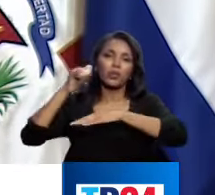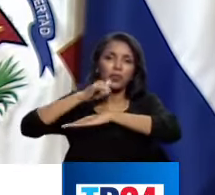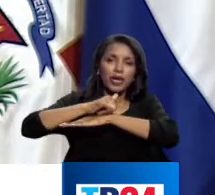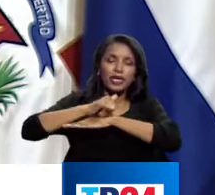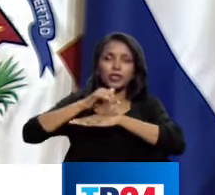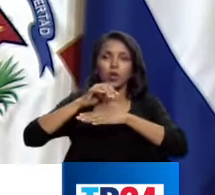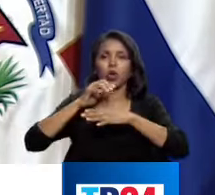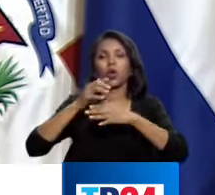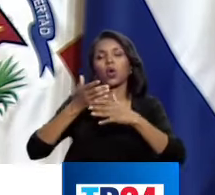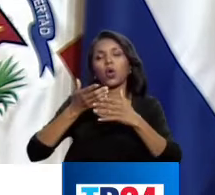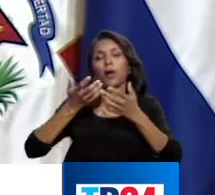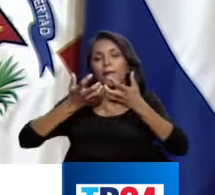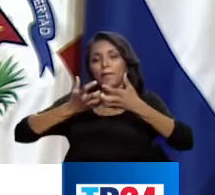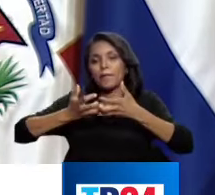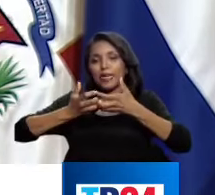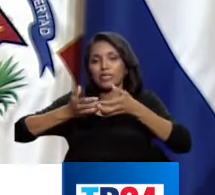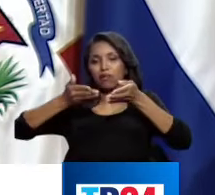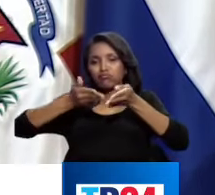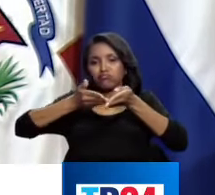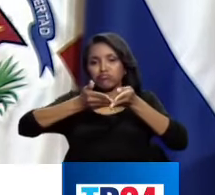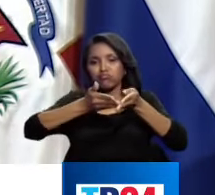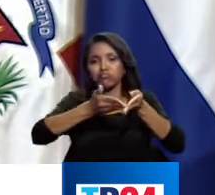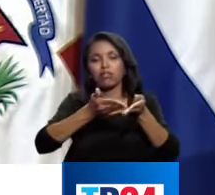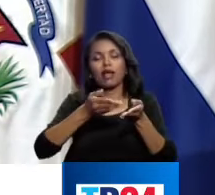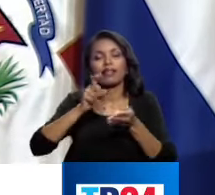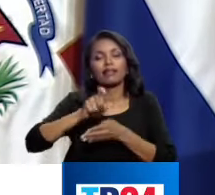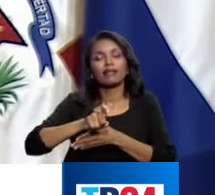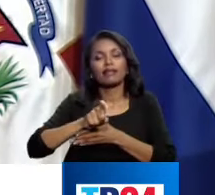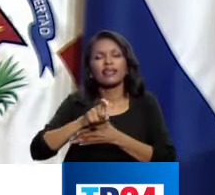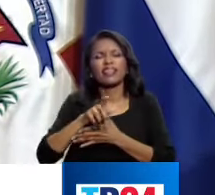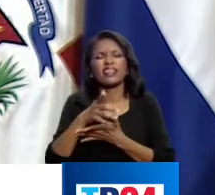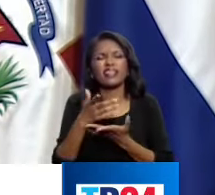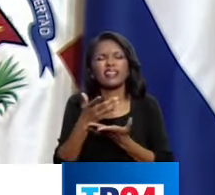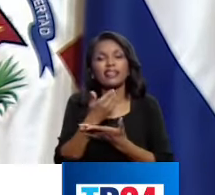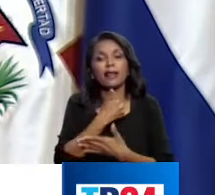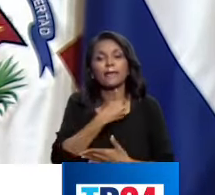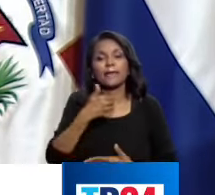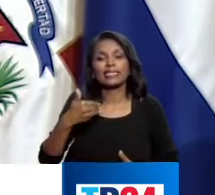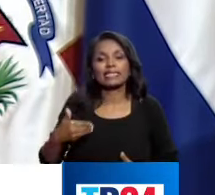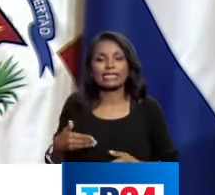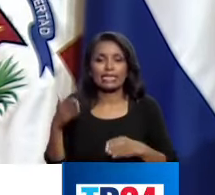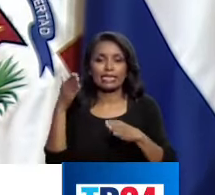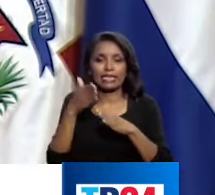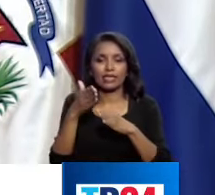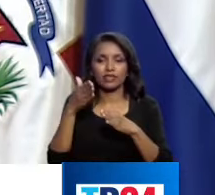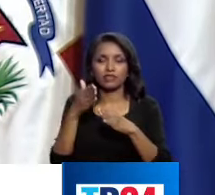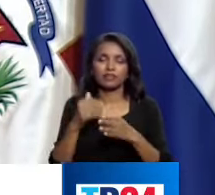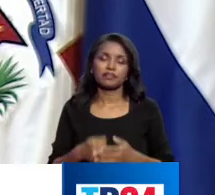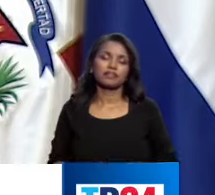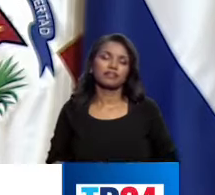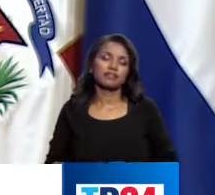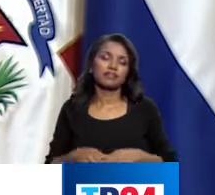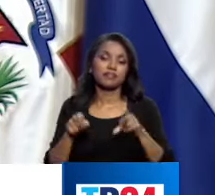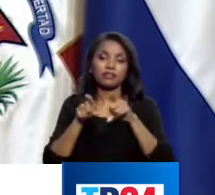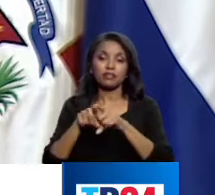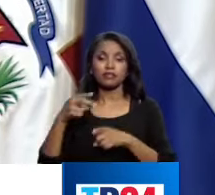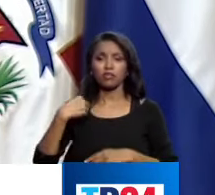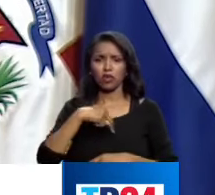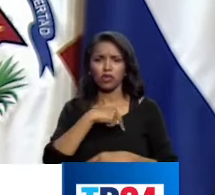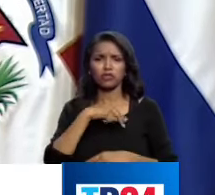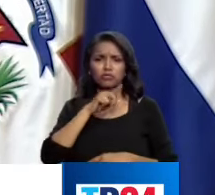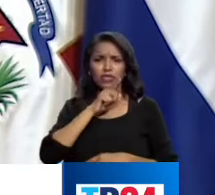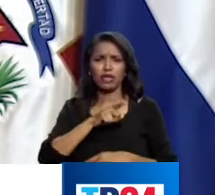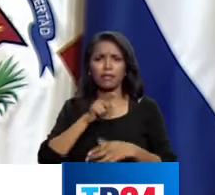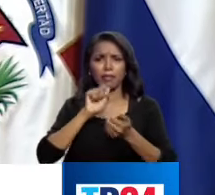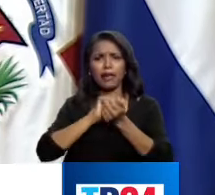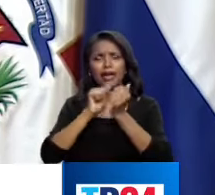las compañías de cruceros, con los mayoristas, tiene que venir directamente del presidente. Y lo otro, dejar muy claro, nosotros vamos a cambiar la